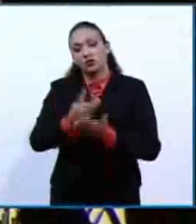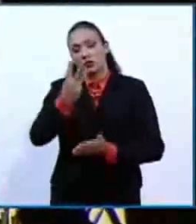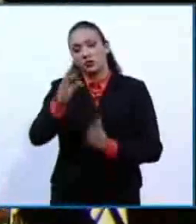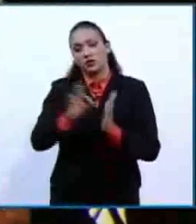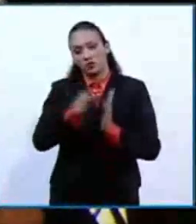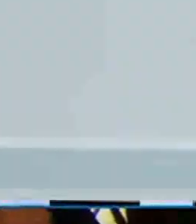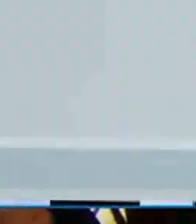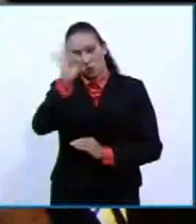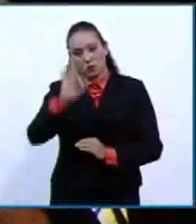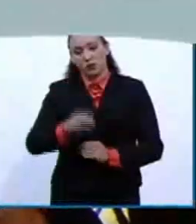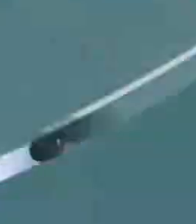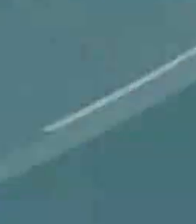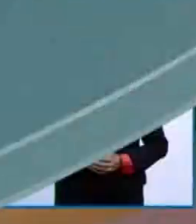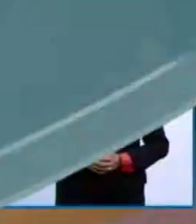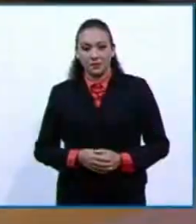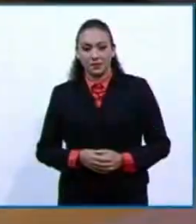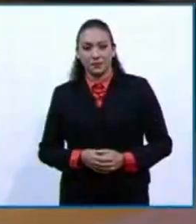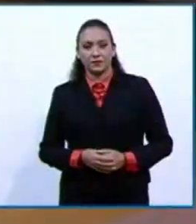hombres.